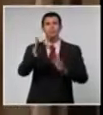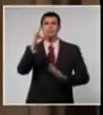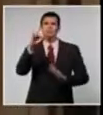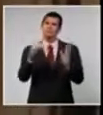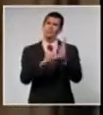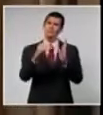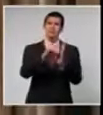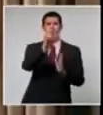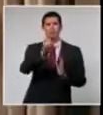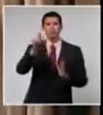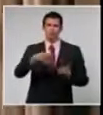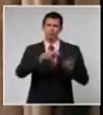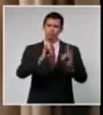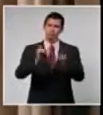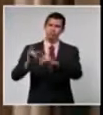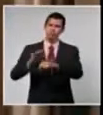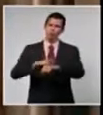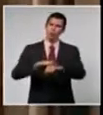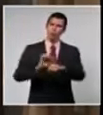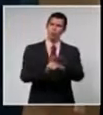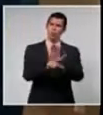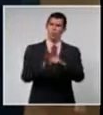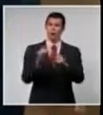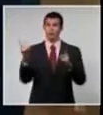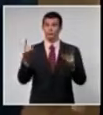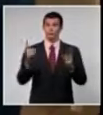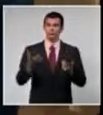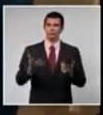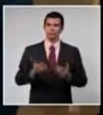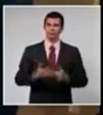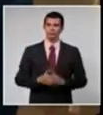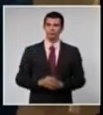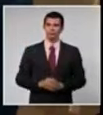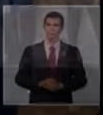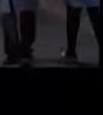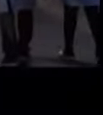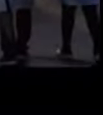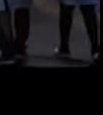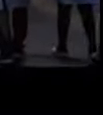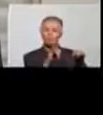Roxana Romero Rodríguez, Sistema Informativo de la Televisión Cubana.